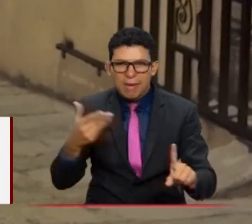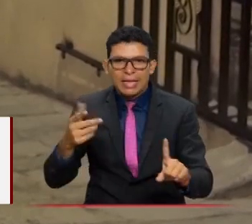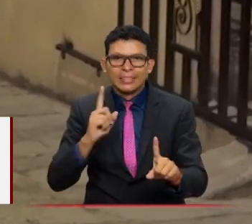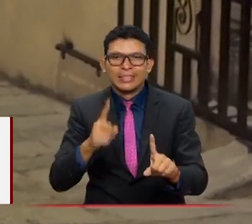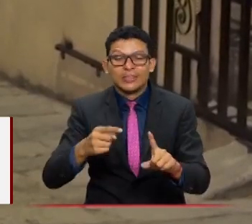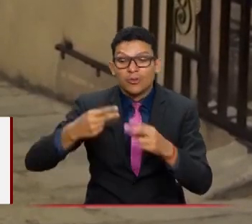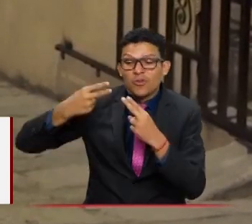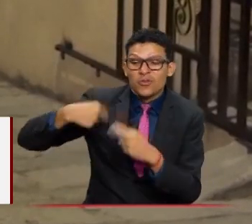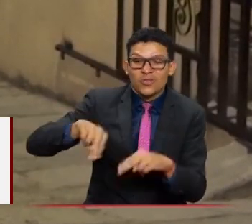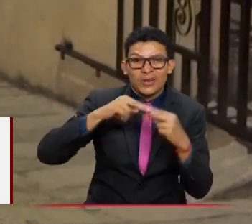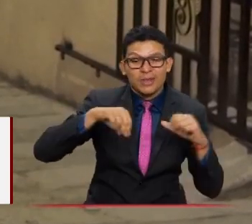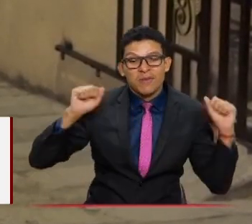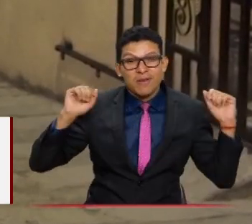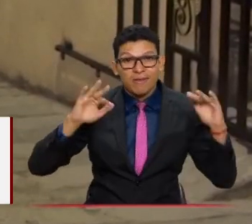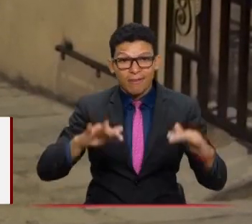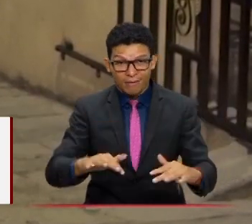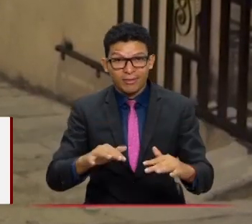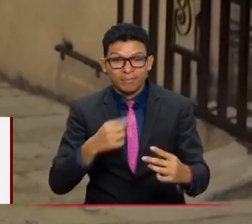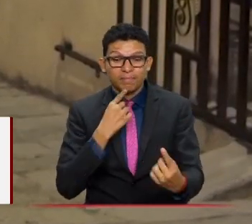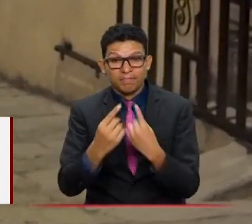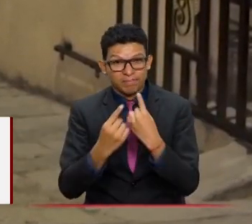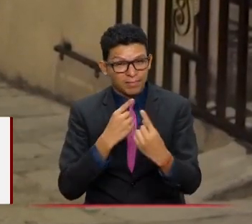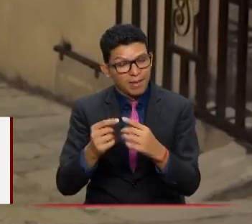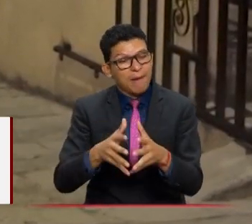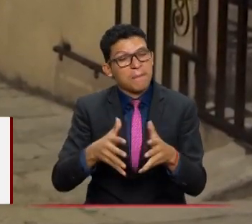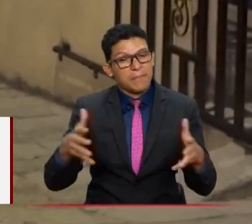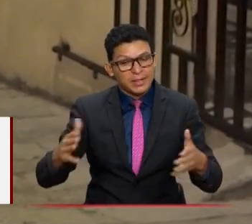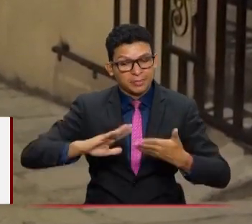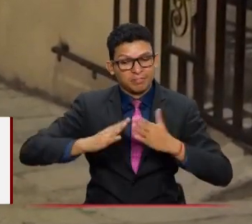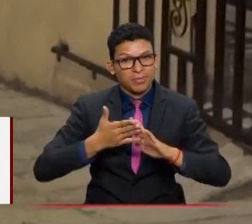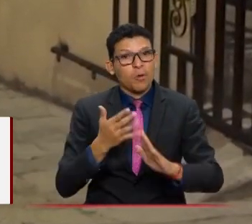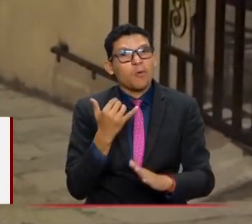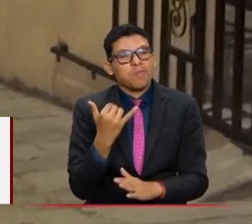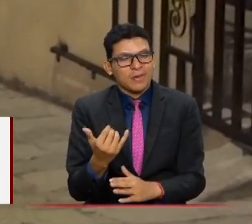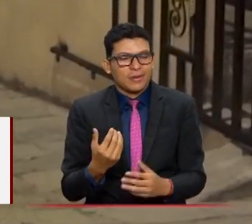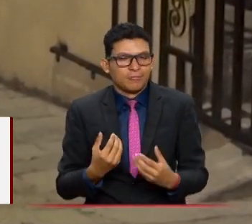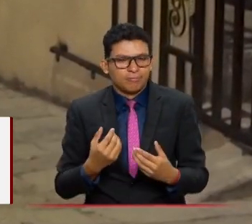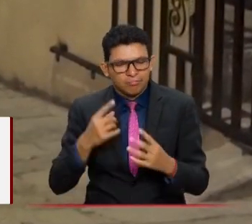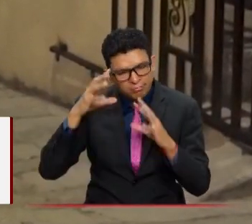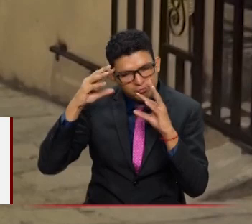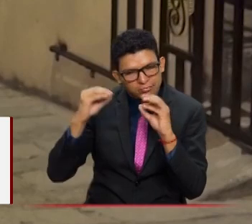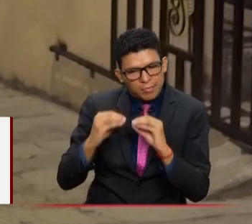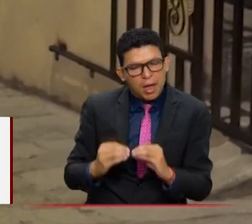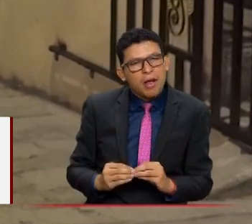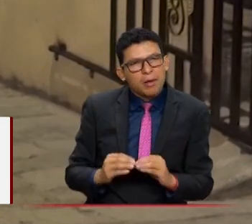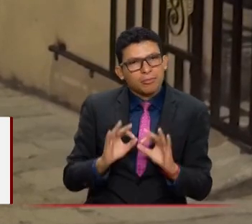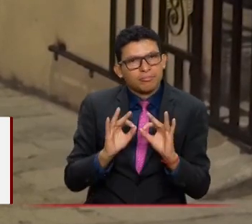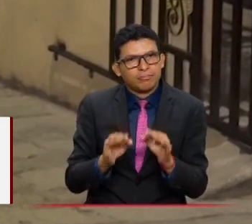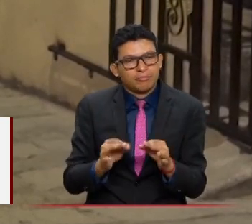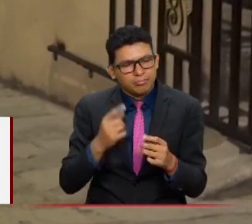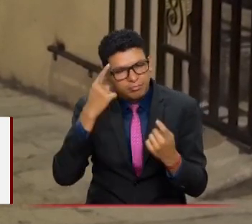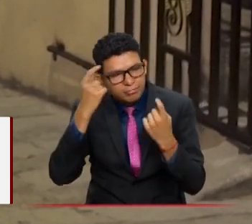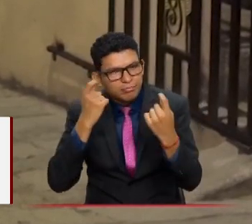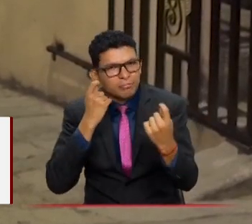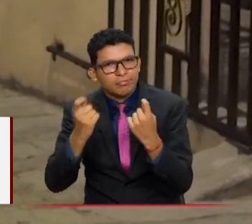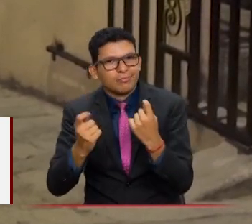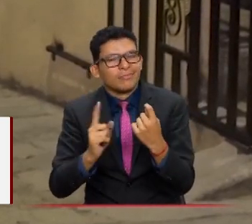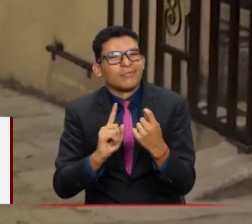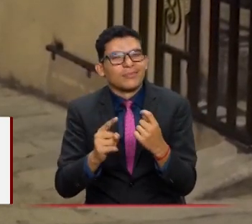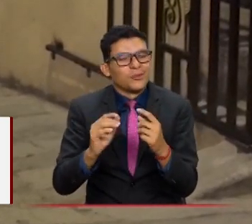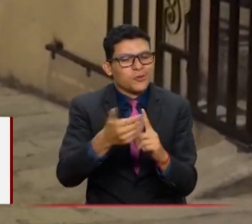joya turística. Un diálogo amplio con las comunidades donde se establecieron importantes estrategias